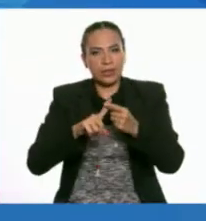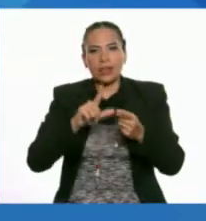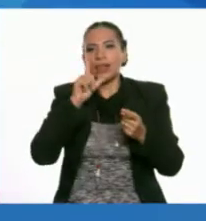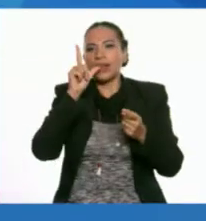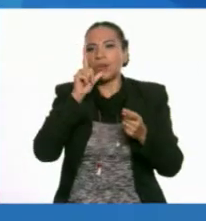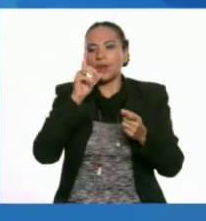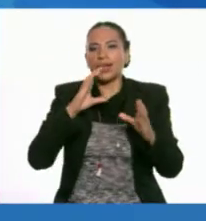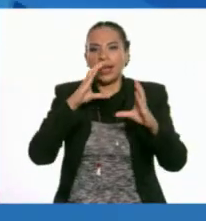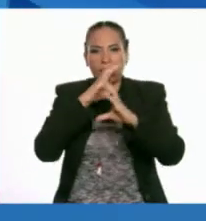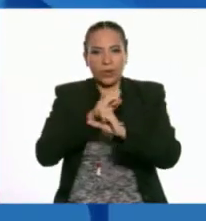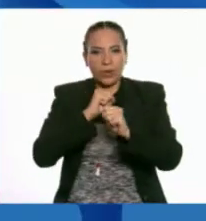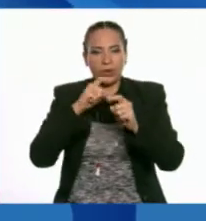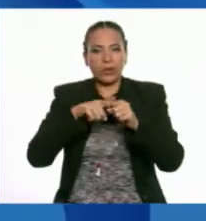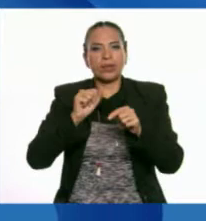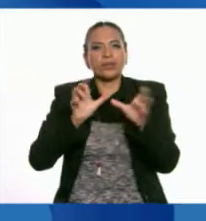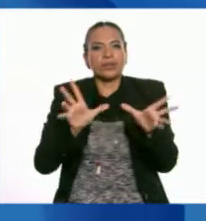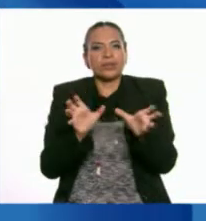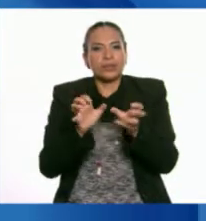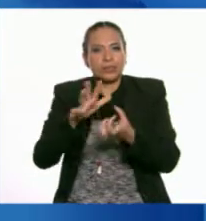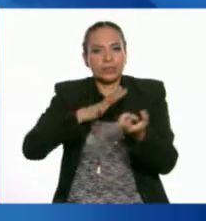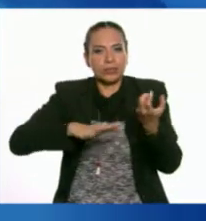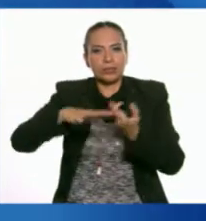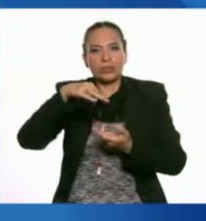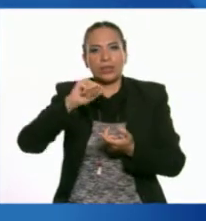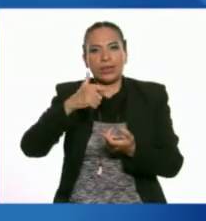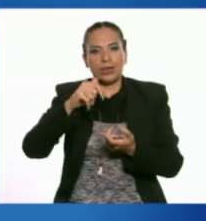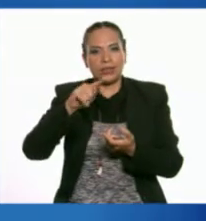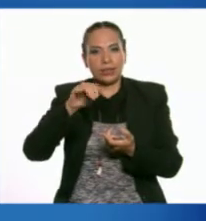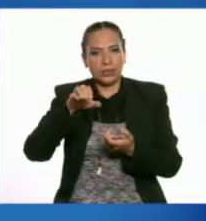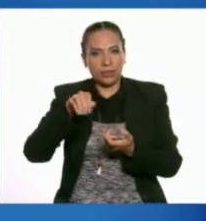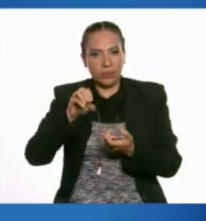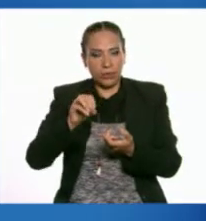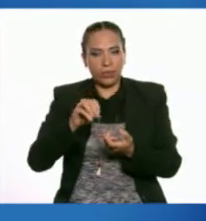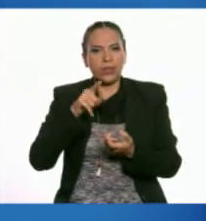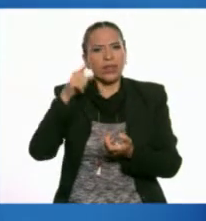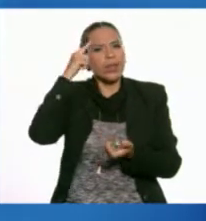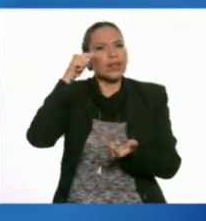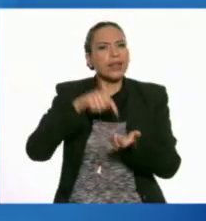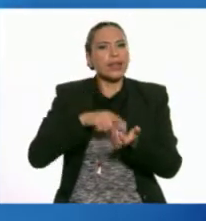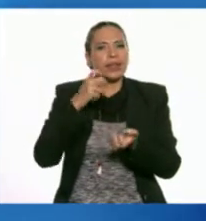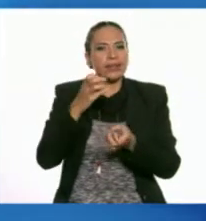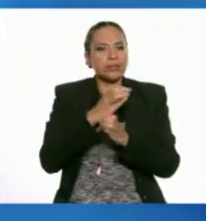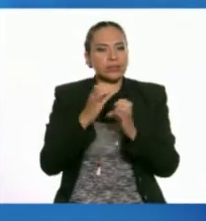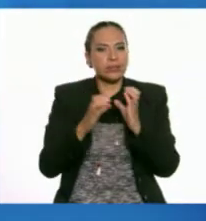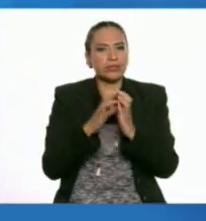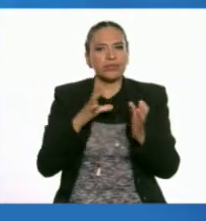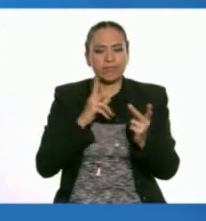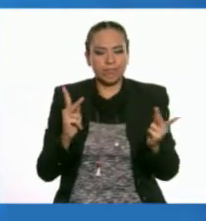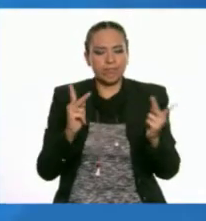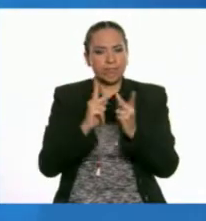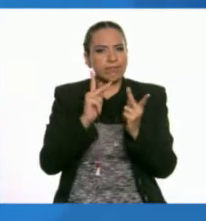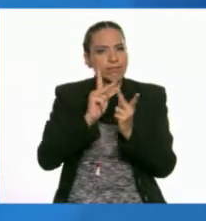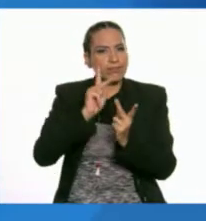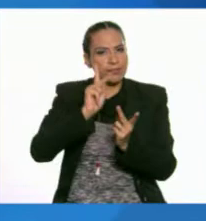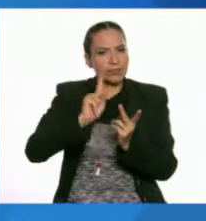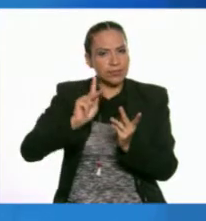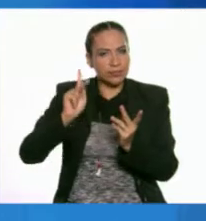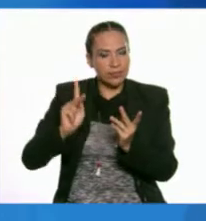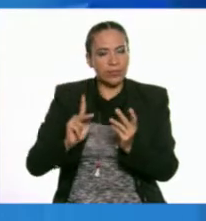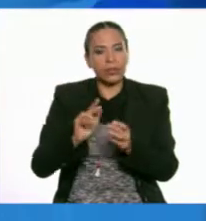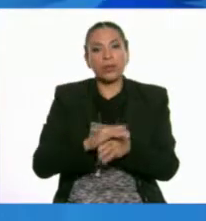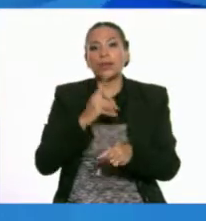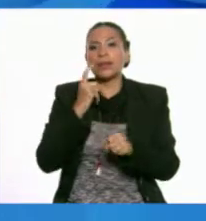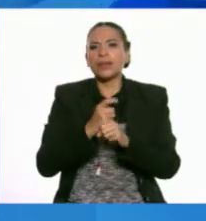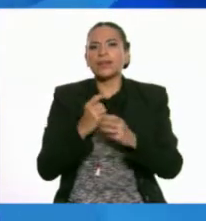luz, el calor y el magnetismo. Él creía que estos fenómenos tenían algo en común. En